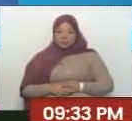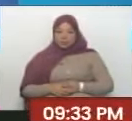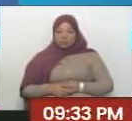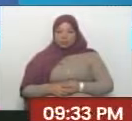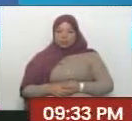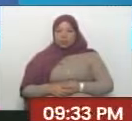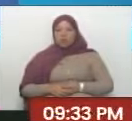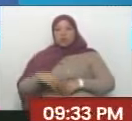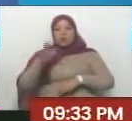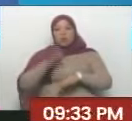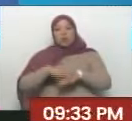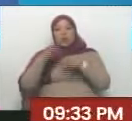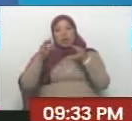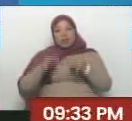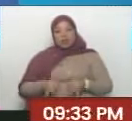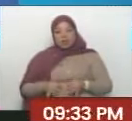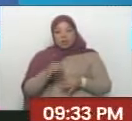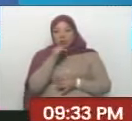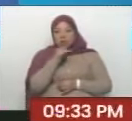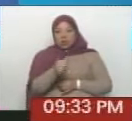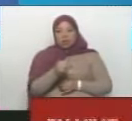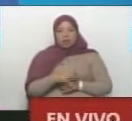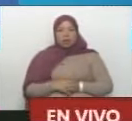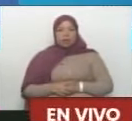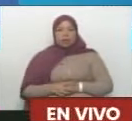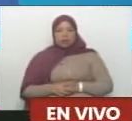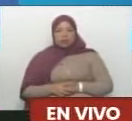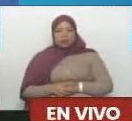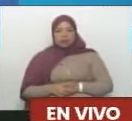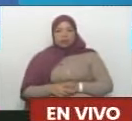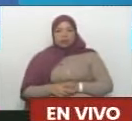dar cumplimiento estricto,